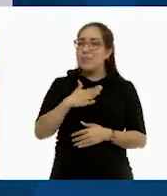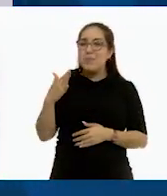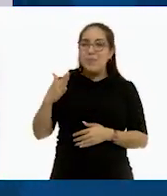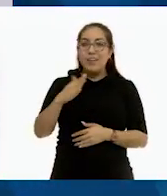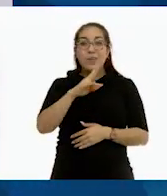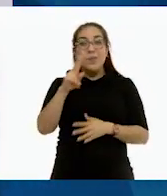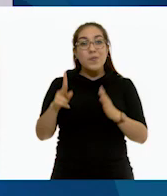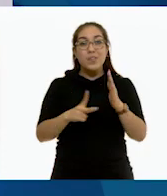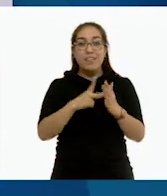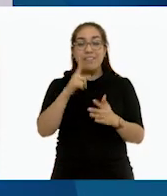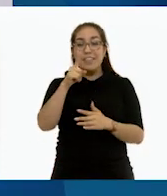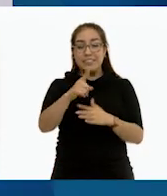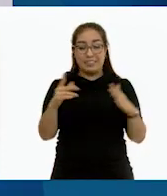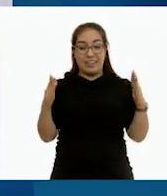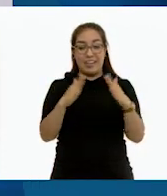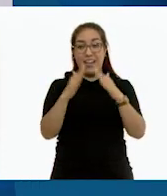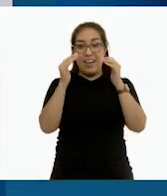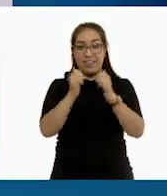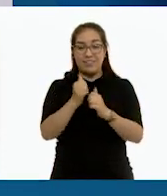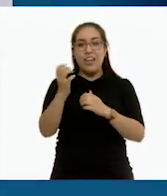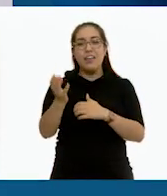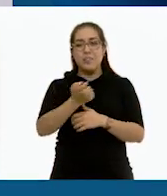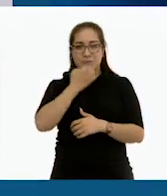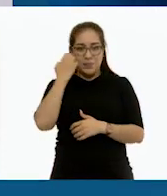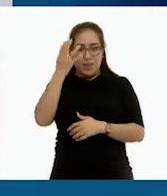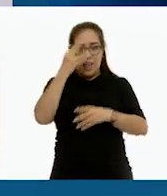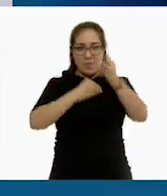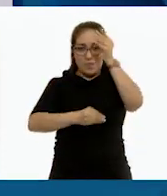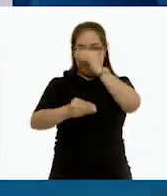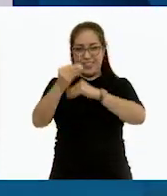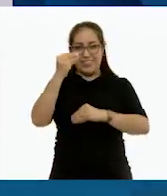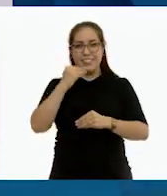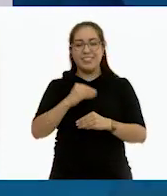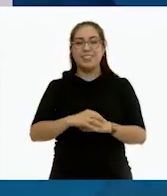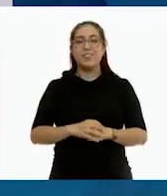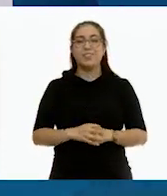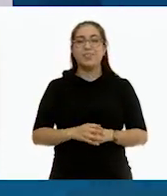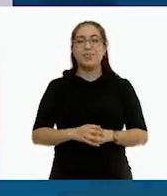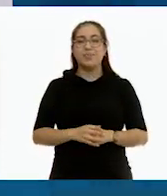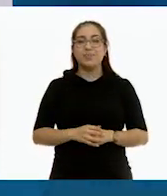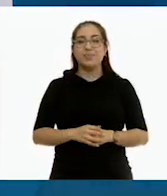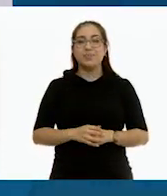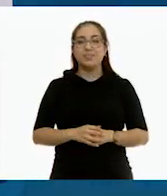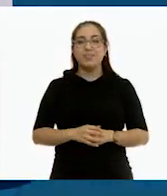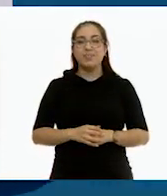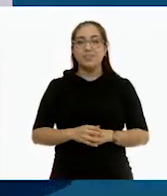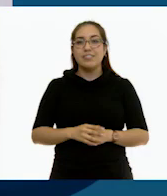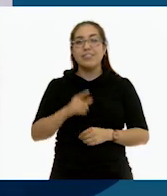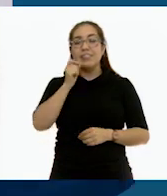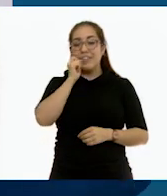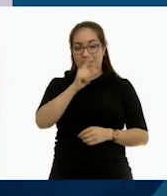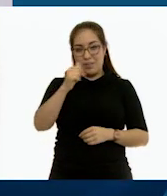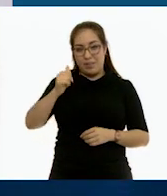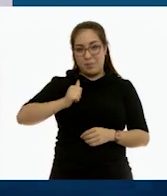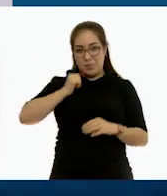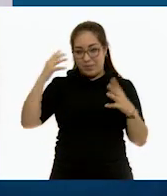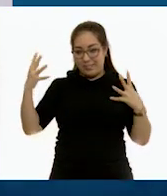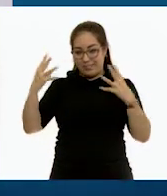la escuela en la tele y seguir aprendiendo a la distancia! Y al mismo tiempo, ¡estar con la familia!